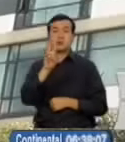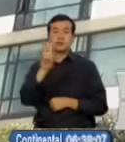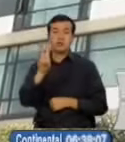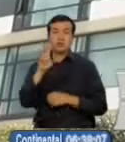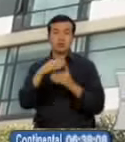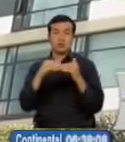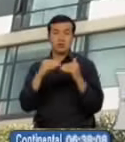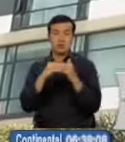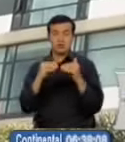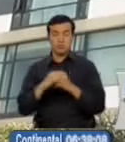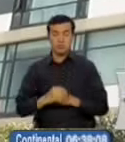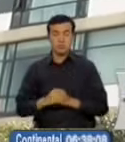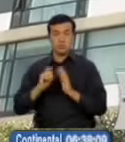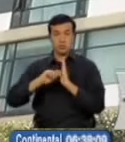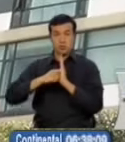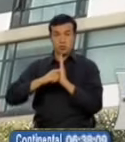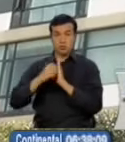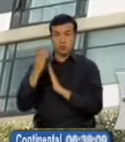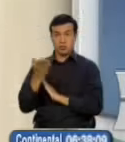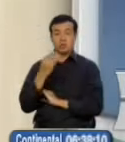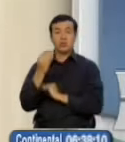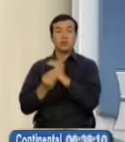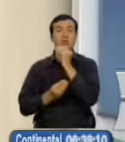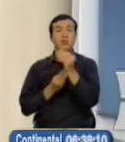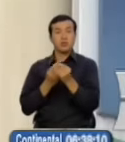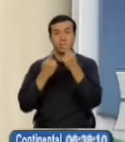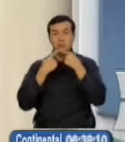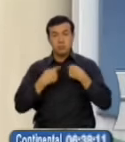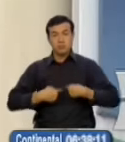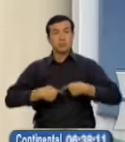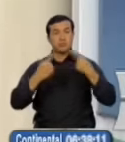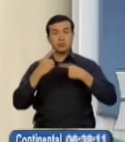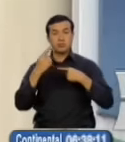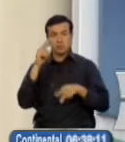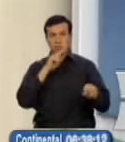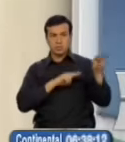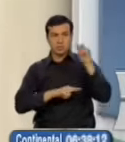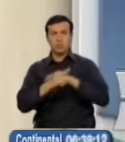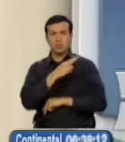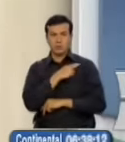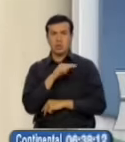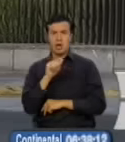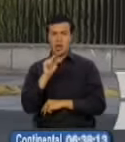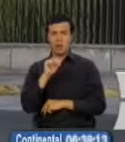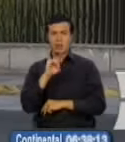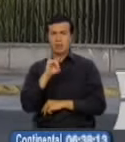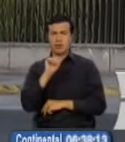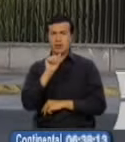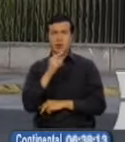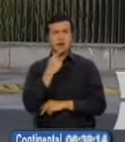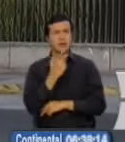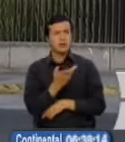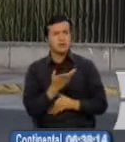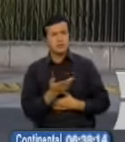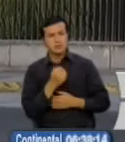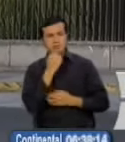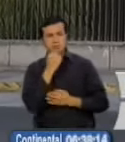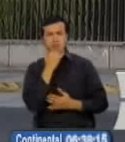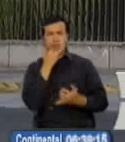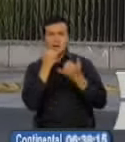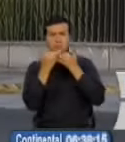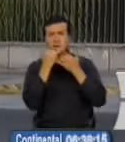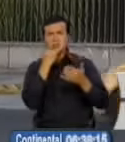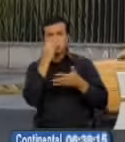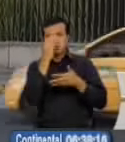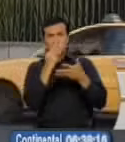2.108.562 dólares. Este día, en cambio, la Contraloría General del Estado hizo público el examen especial realizado al Centro de Estudios de Posgrado, en el cual se habrían encontrado